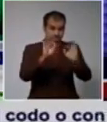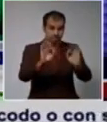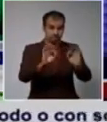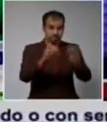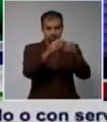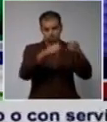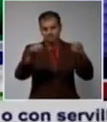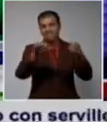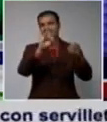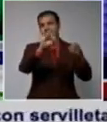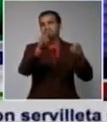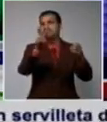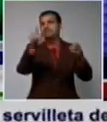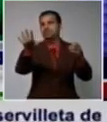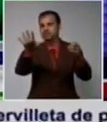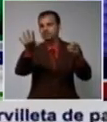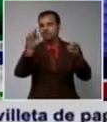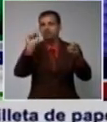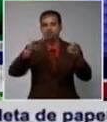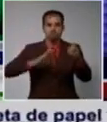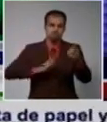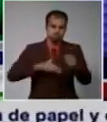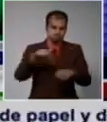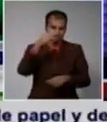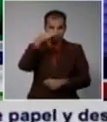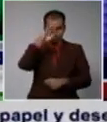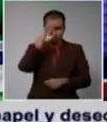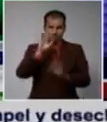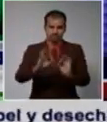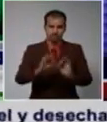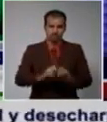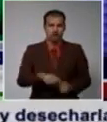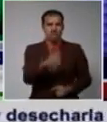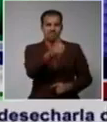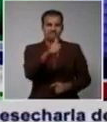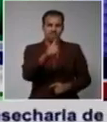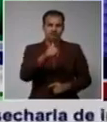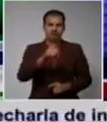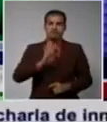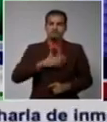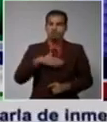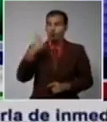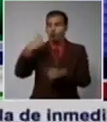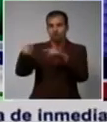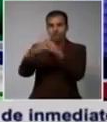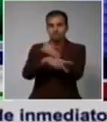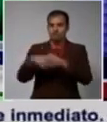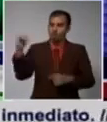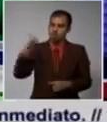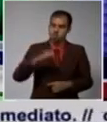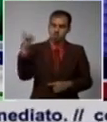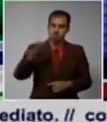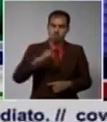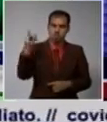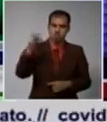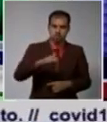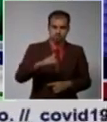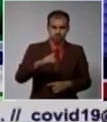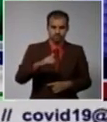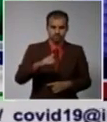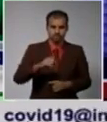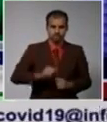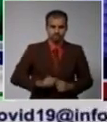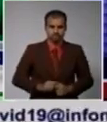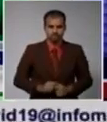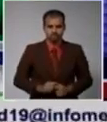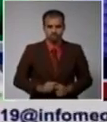725 son casos autóctonos, 10 son casos importados que arribaron recientemente a nuestro país. Ahí se